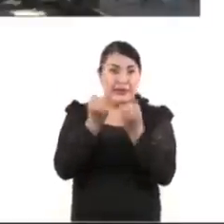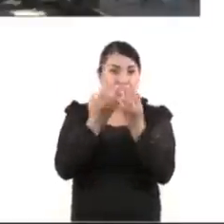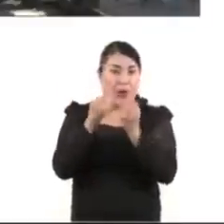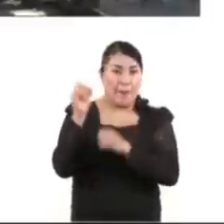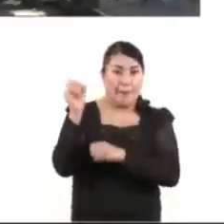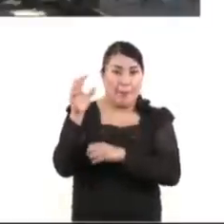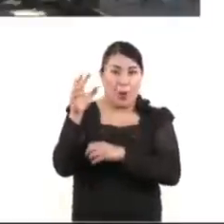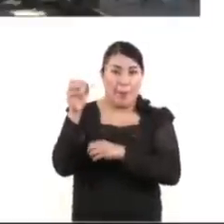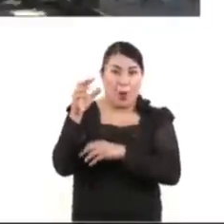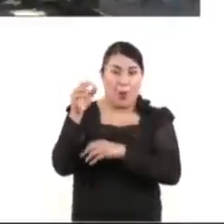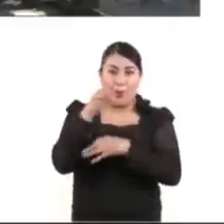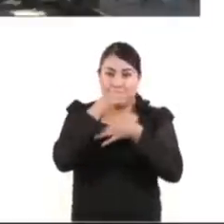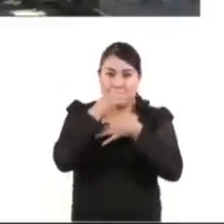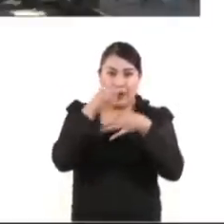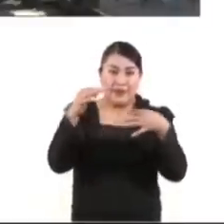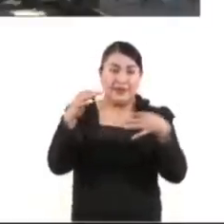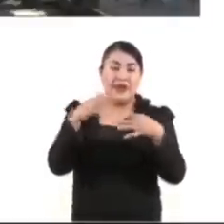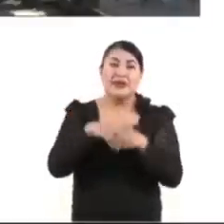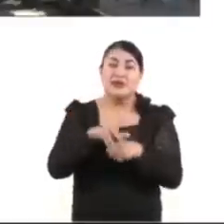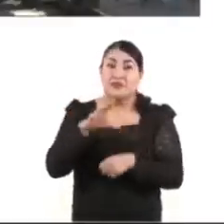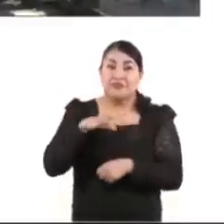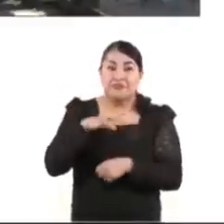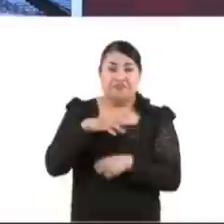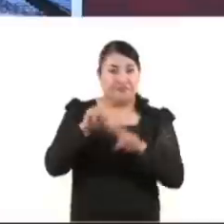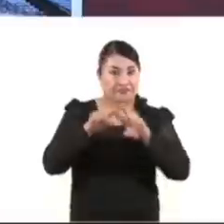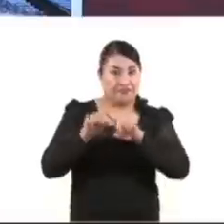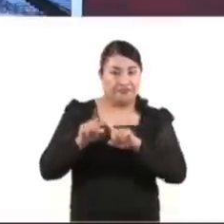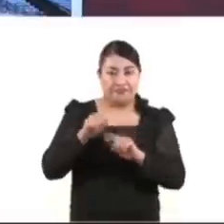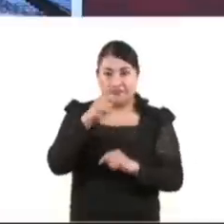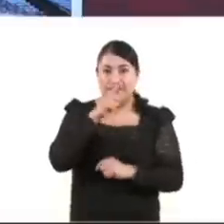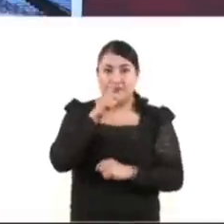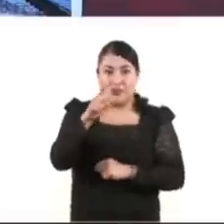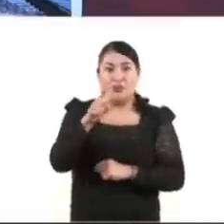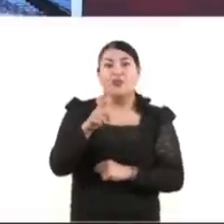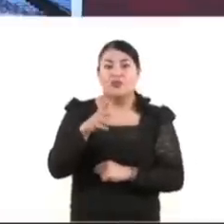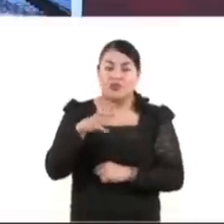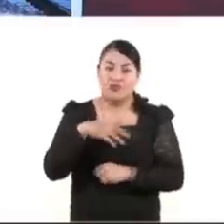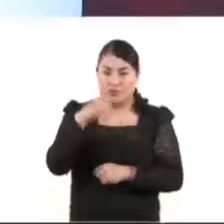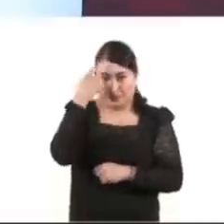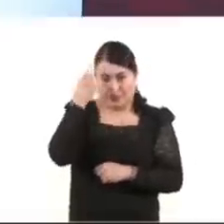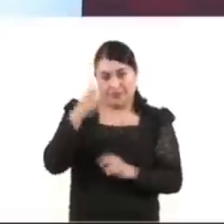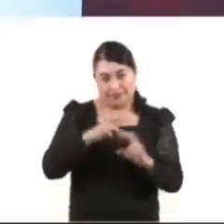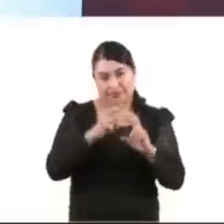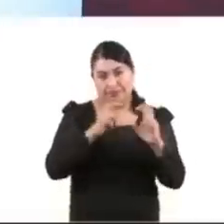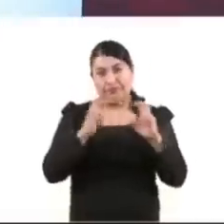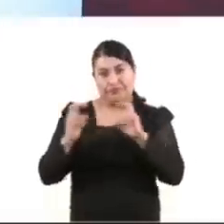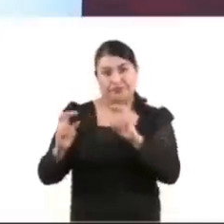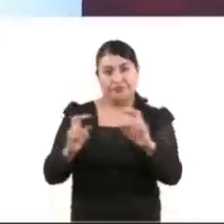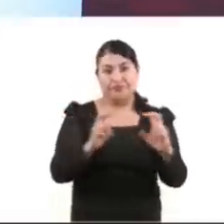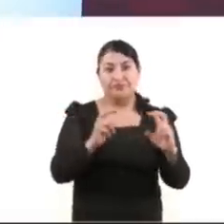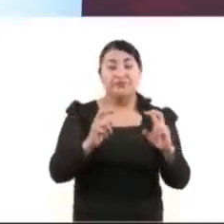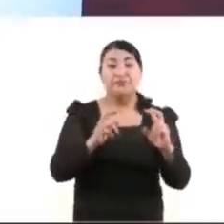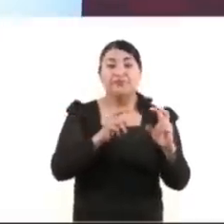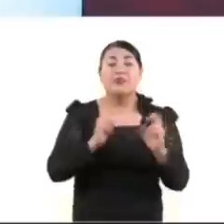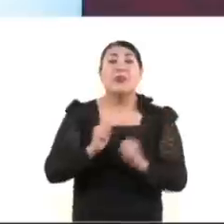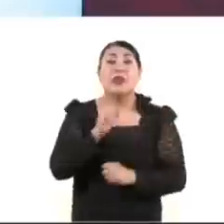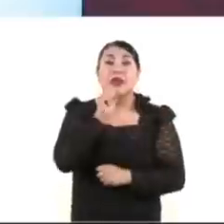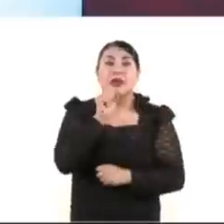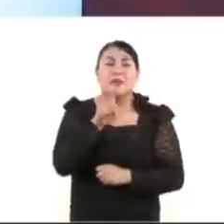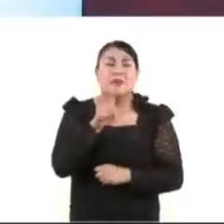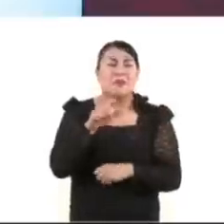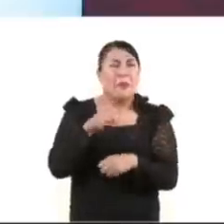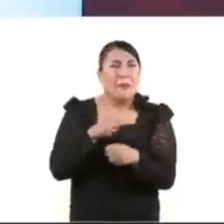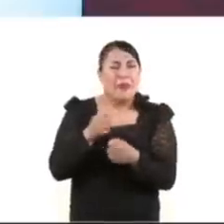totalmente equipados con las luces de navegación que deben disponer este tipo de vehículos los principales